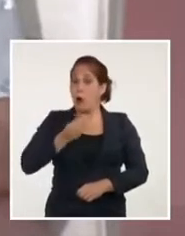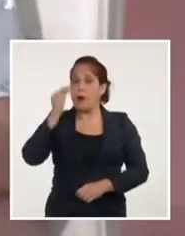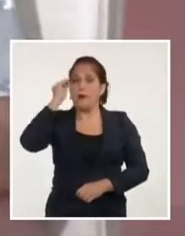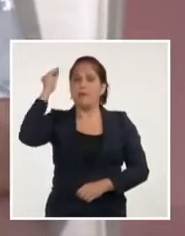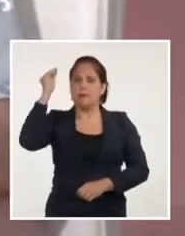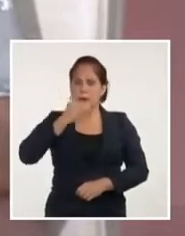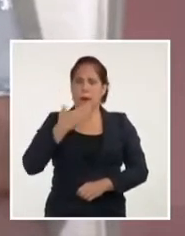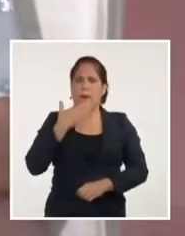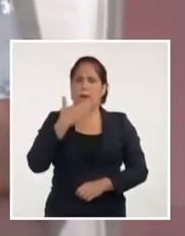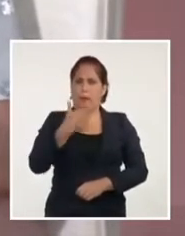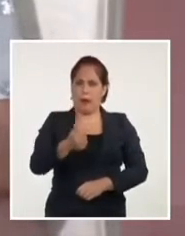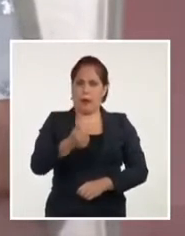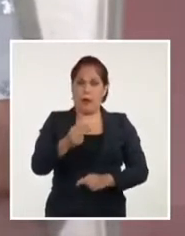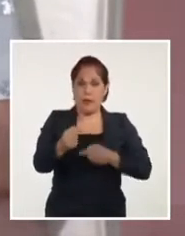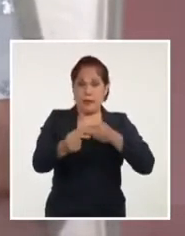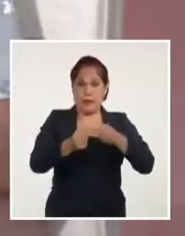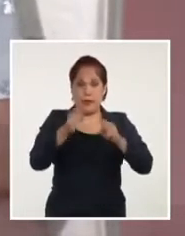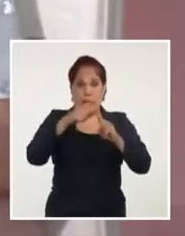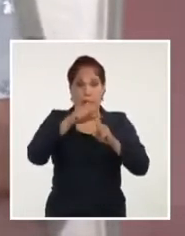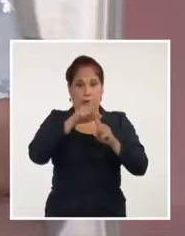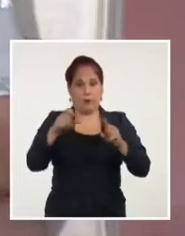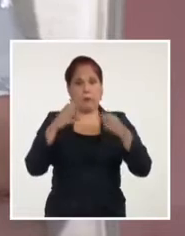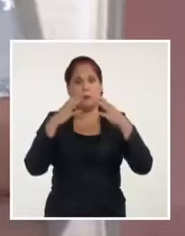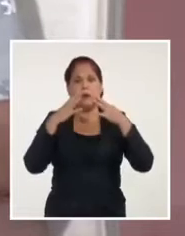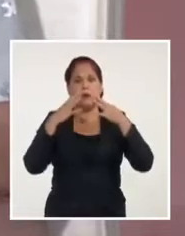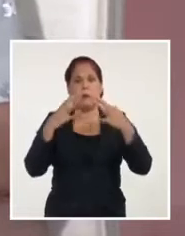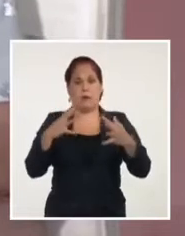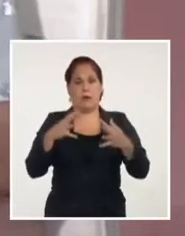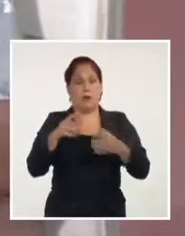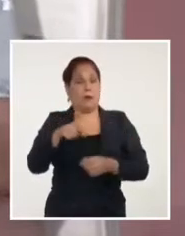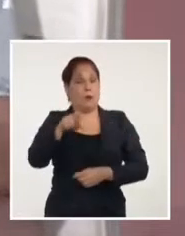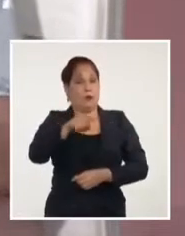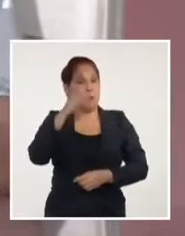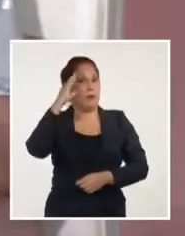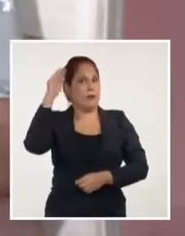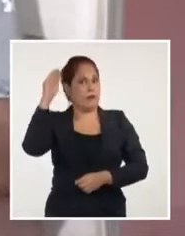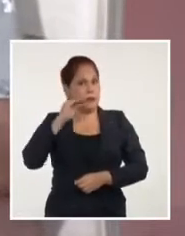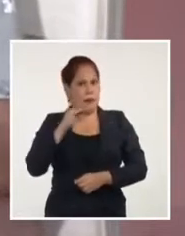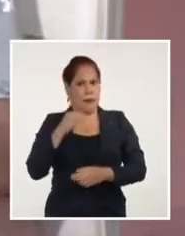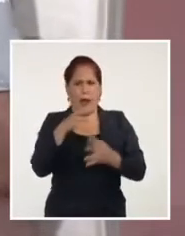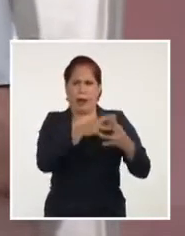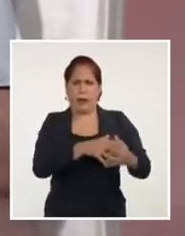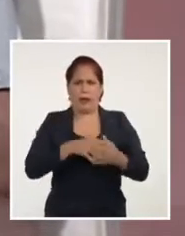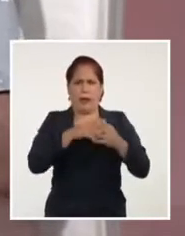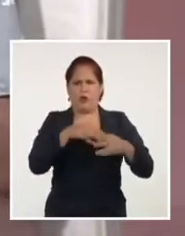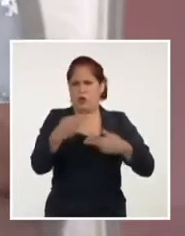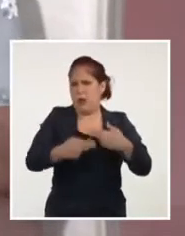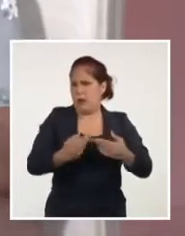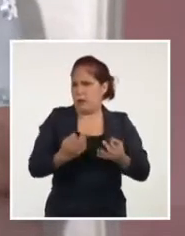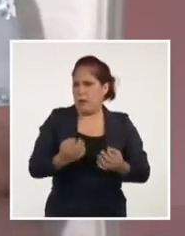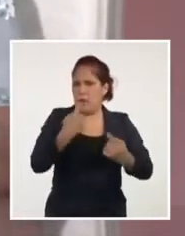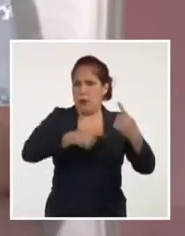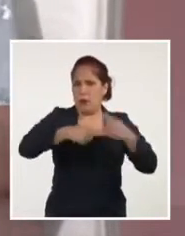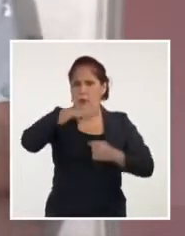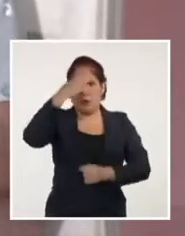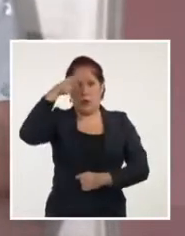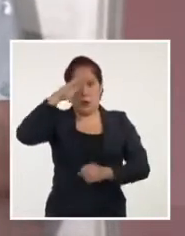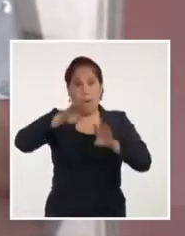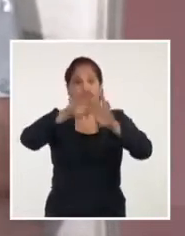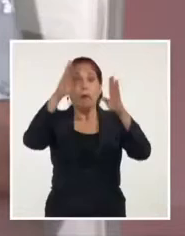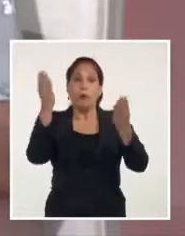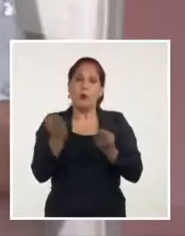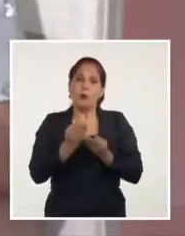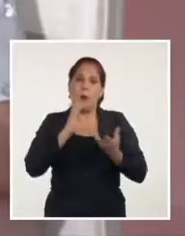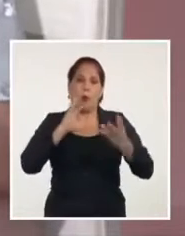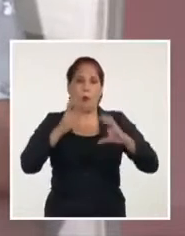pues se acerquen un poco a estos temas con la suspicacia de que se están viviendo, o sea, vivimos en un mundo muy complejo y